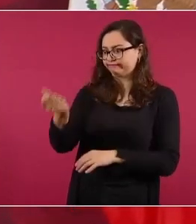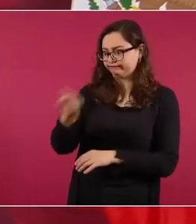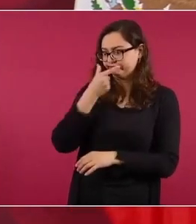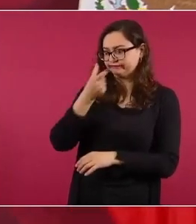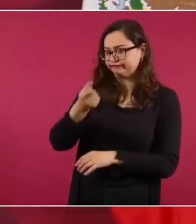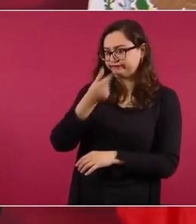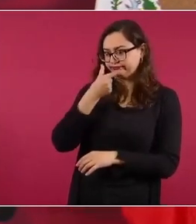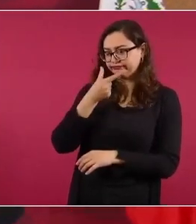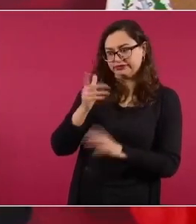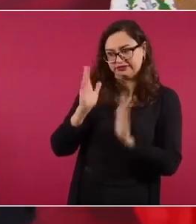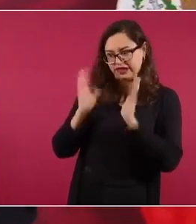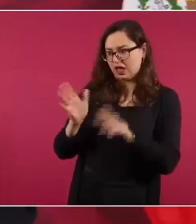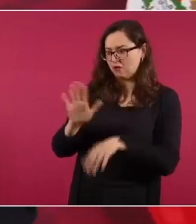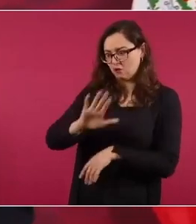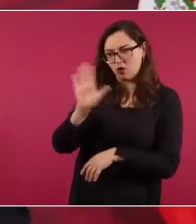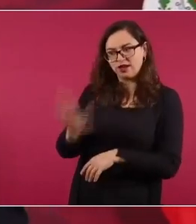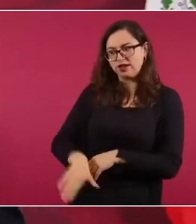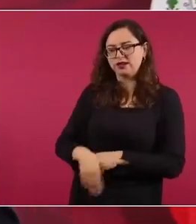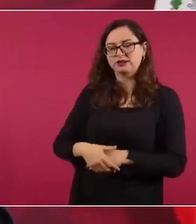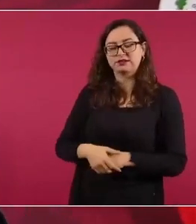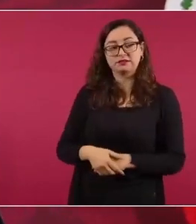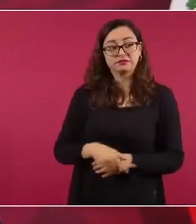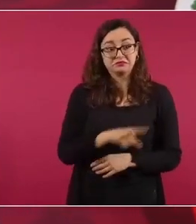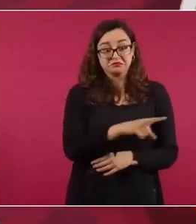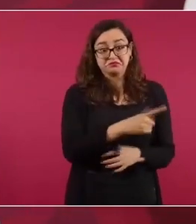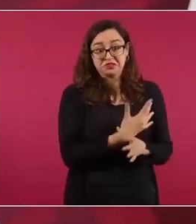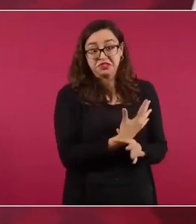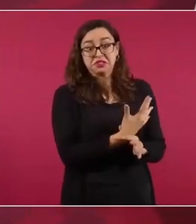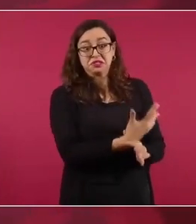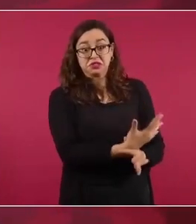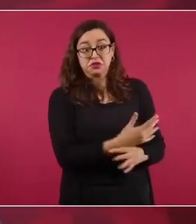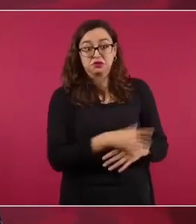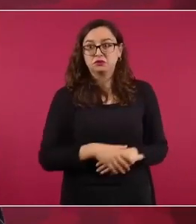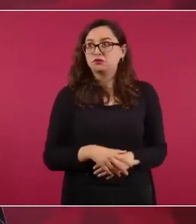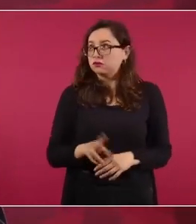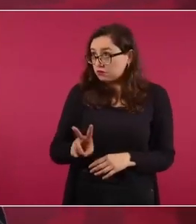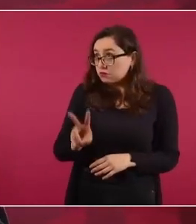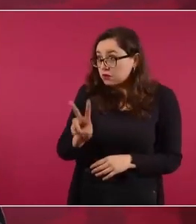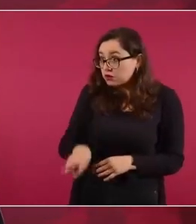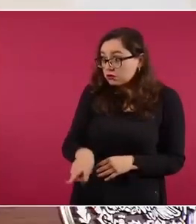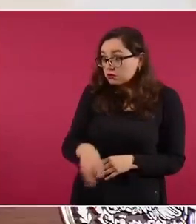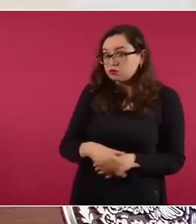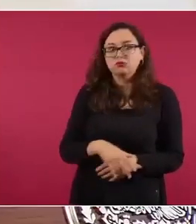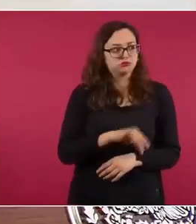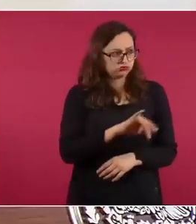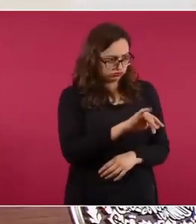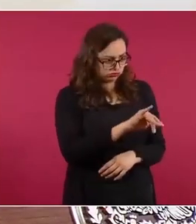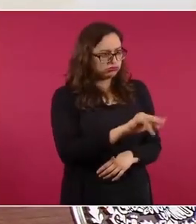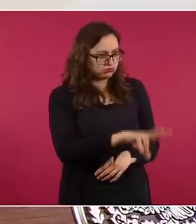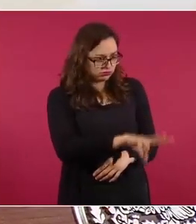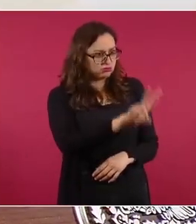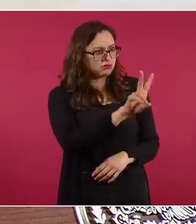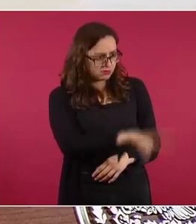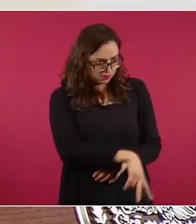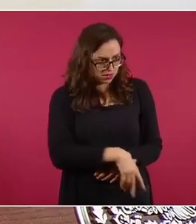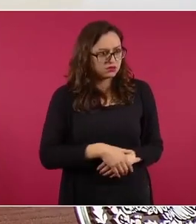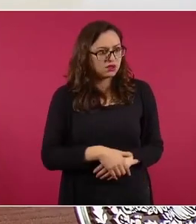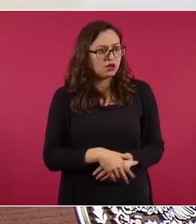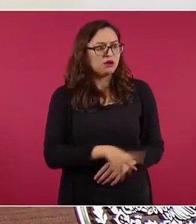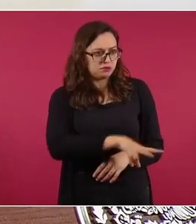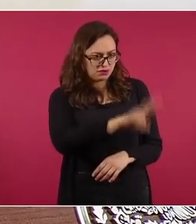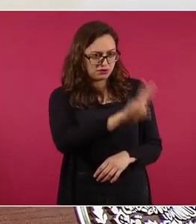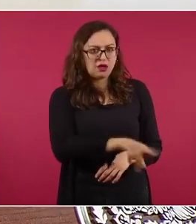yo me fuera al cielo. ¿De veras? Sí, así como lo estás